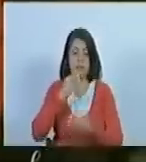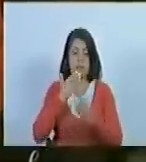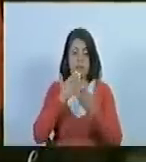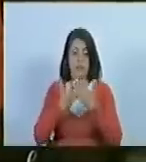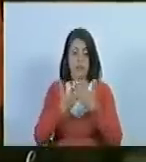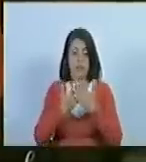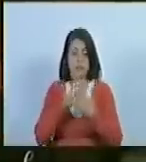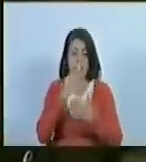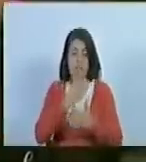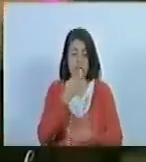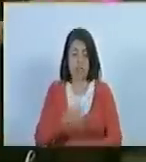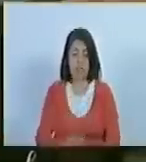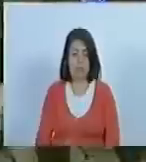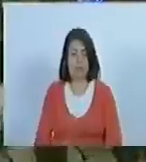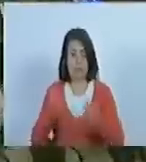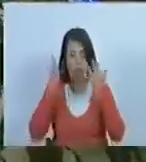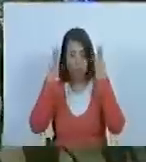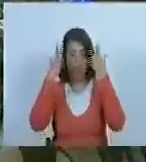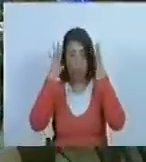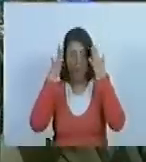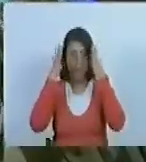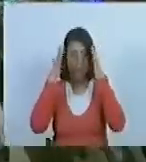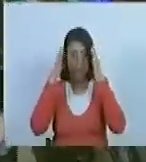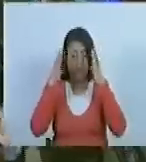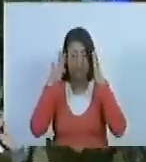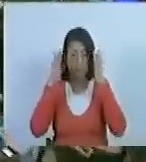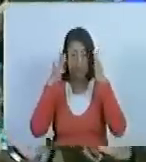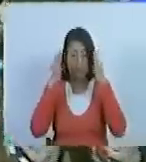Muchísimas gracias. Buenas tardes.